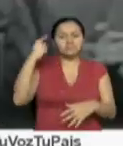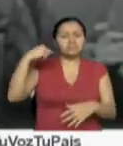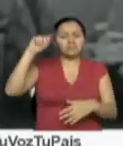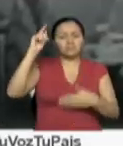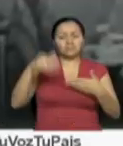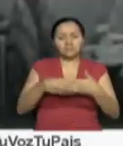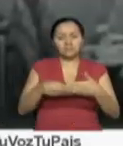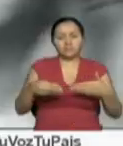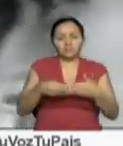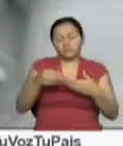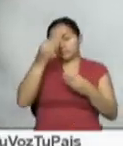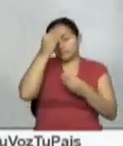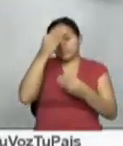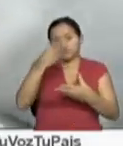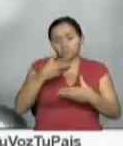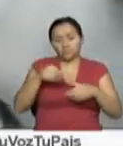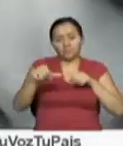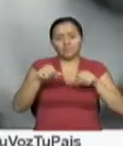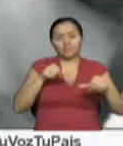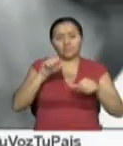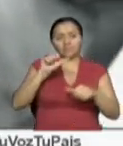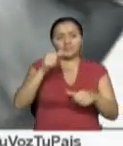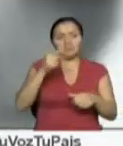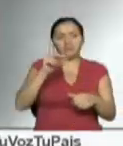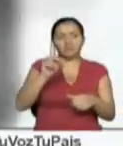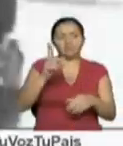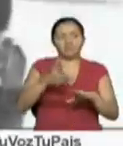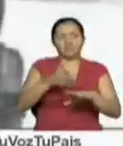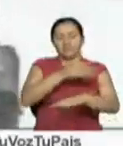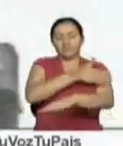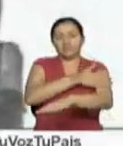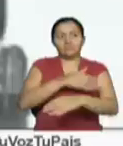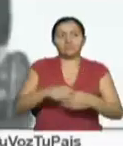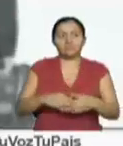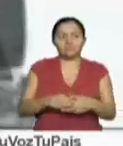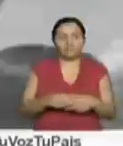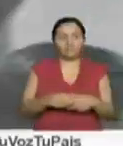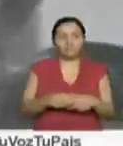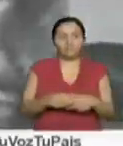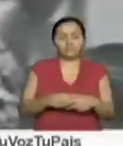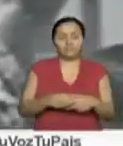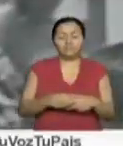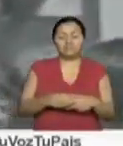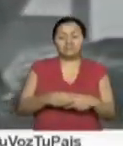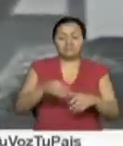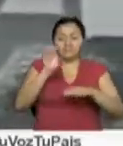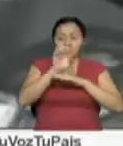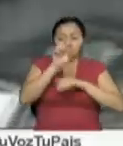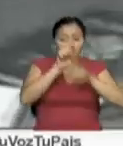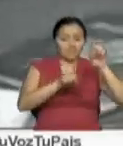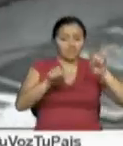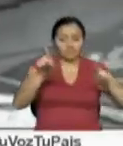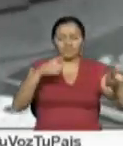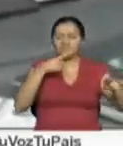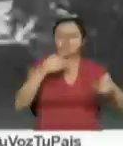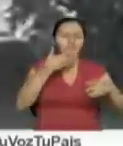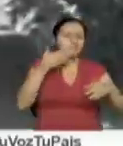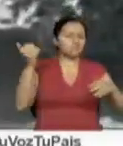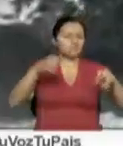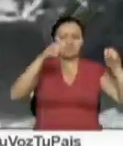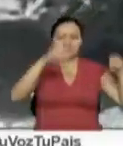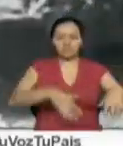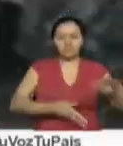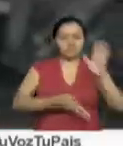dólares, según el informe de la desaparecida Agencia de Garantías de Depósitos, y obligó a los ecuatorianos a salir de su